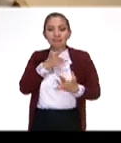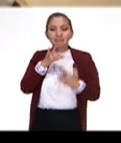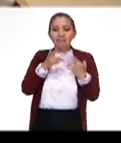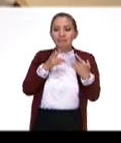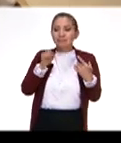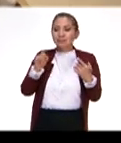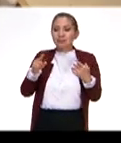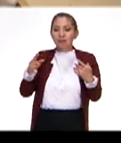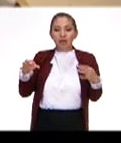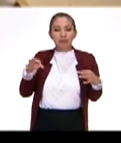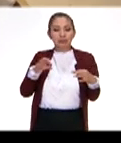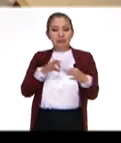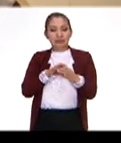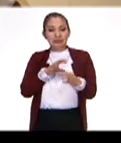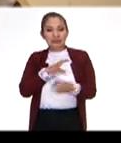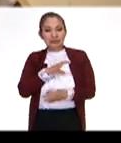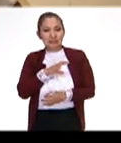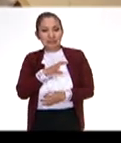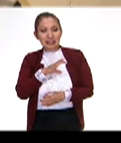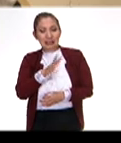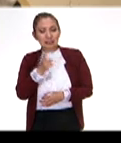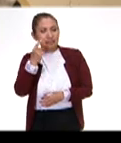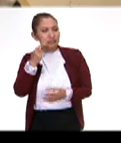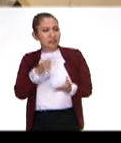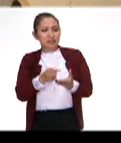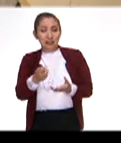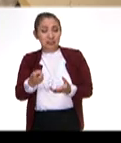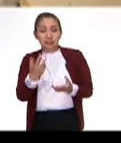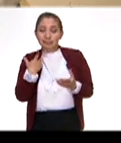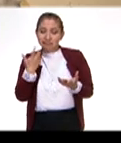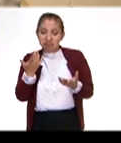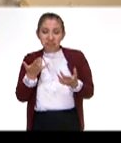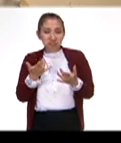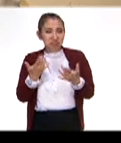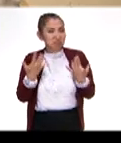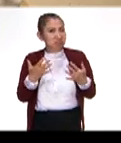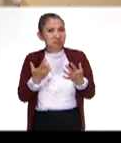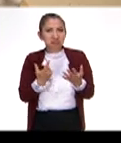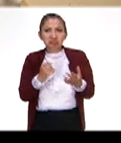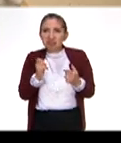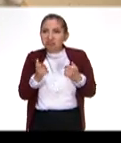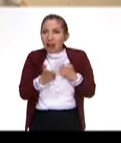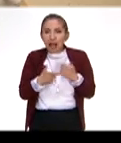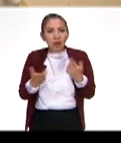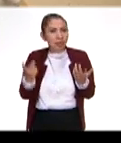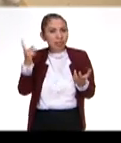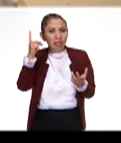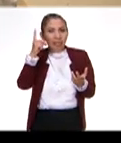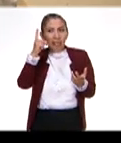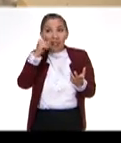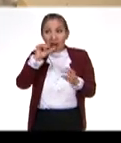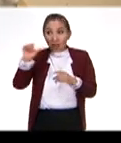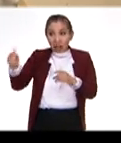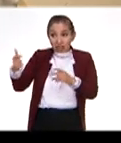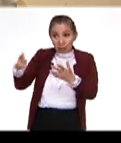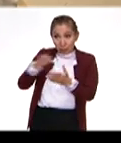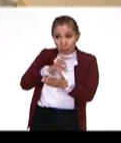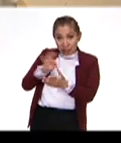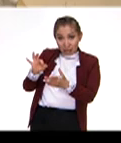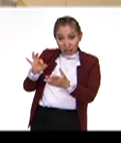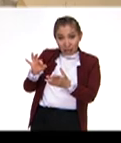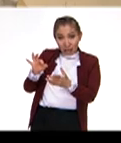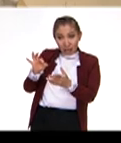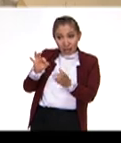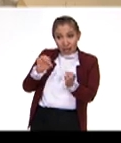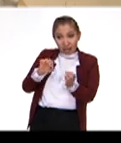desde esta sinergia que se da, me parece que es un acontecimiento que difícilmente se puede